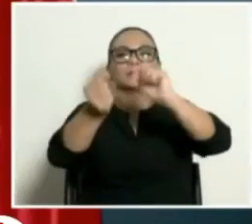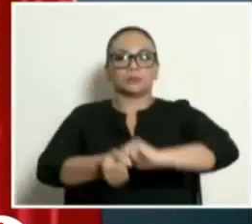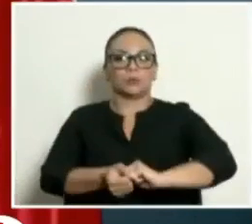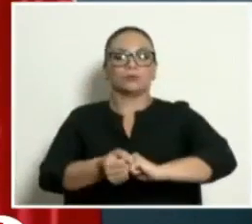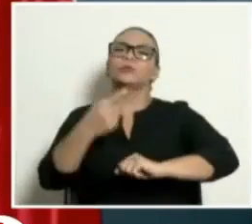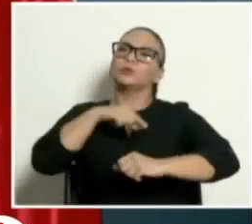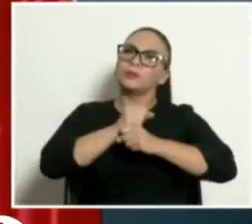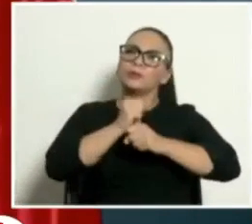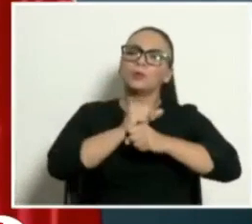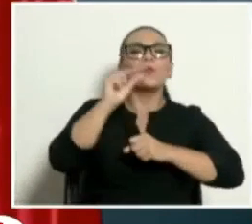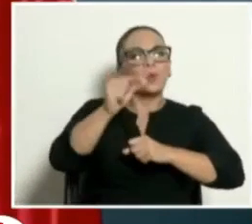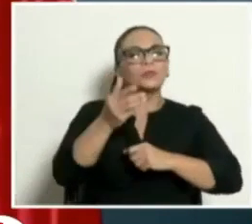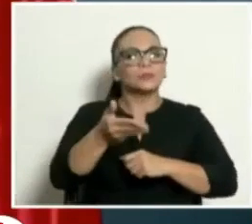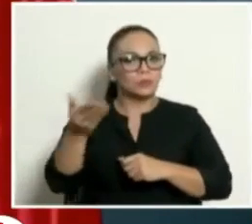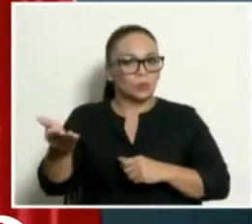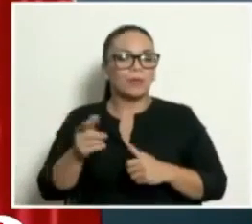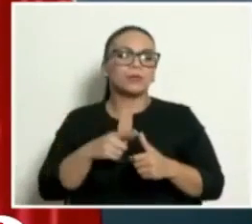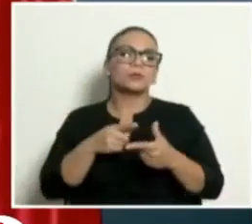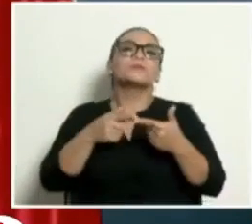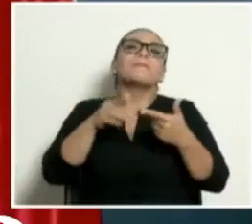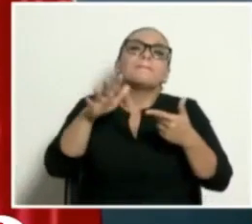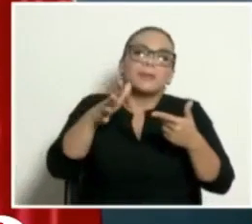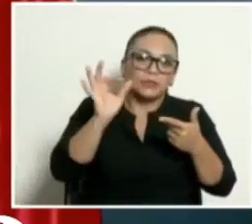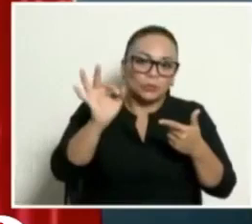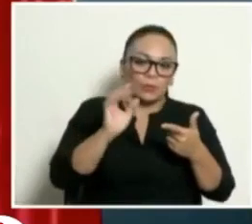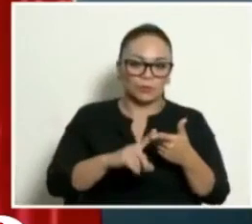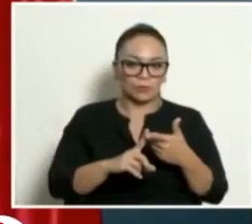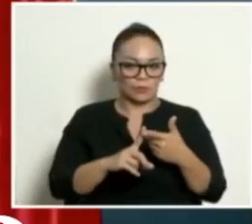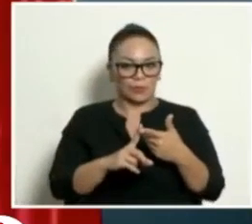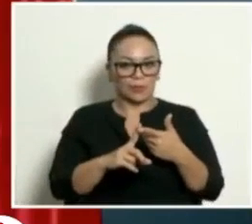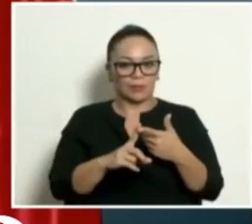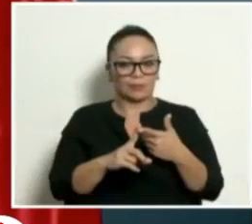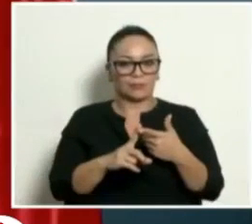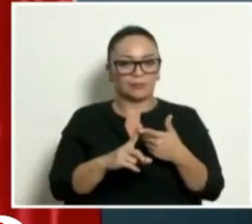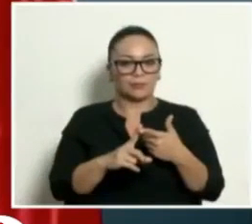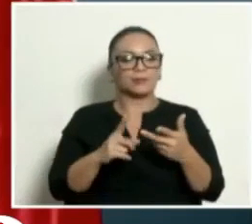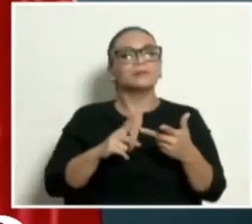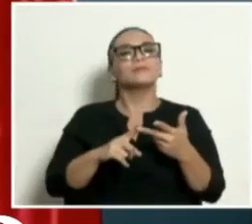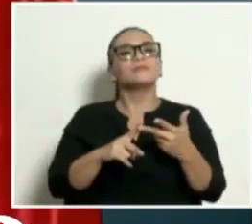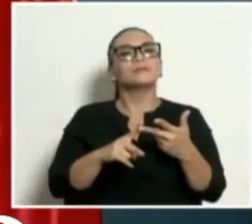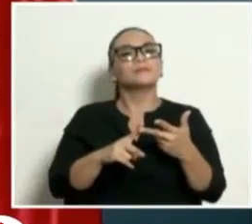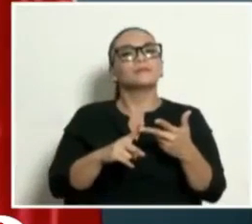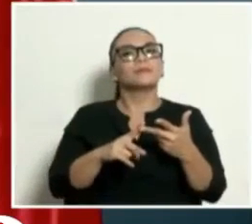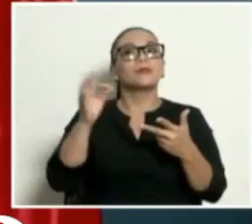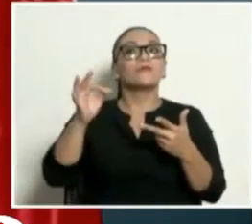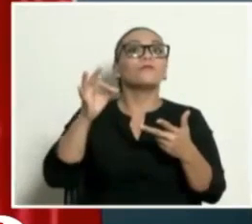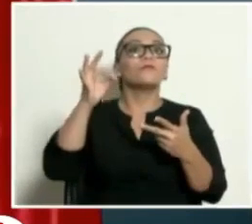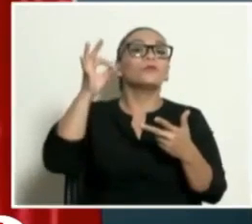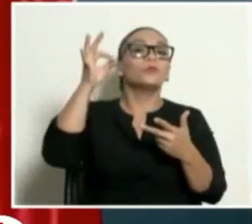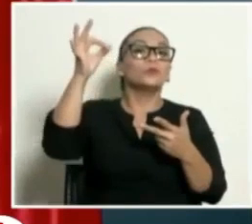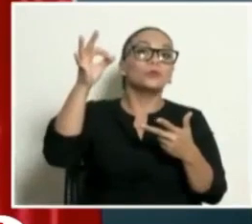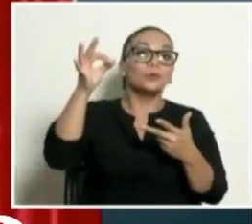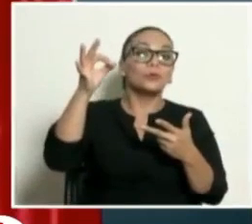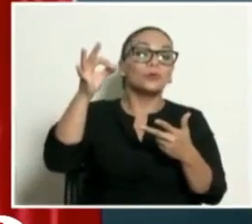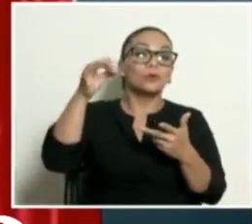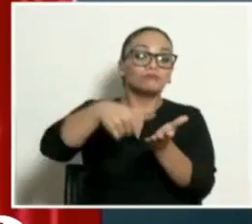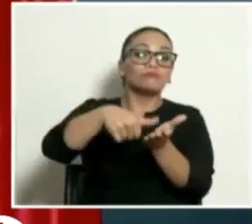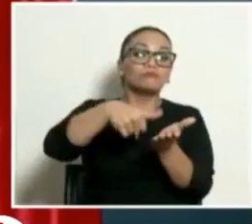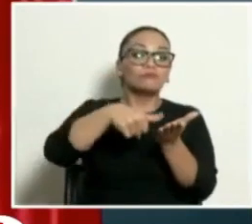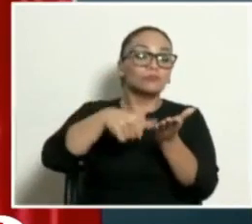instrumentos, lo está haciendo más o menos bien, y le corresponderá a las próximas elecciones del